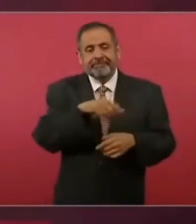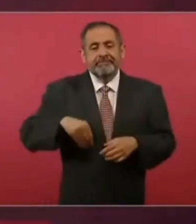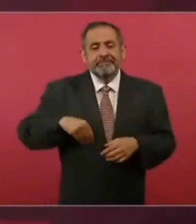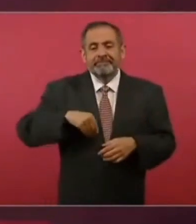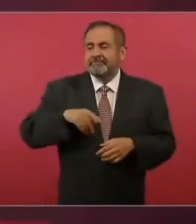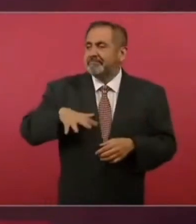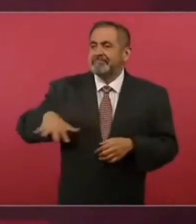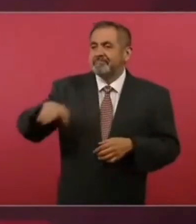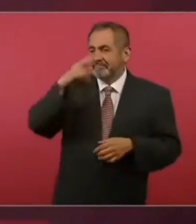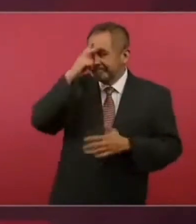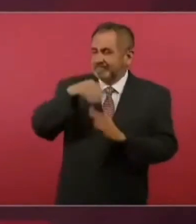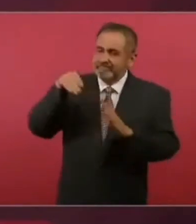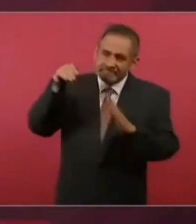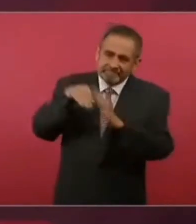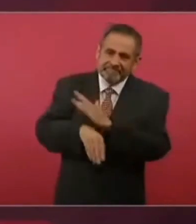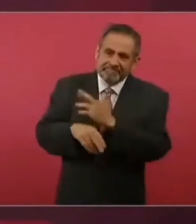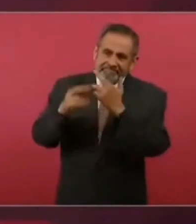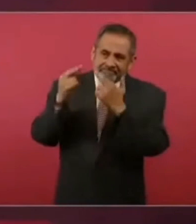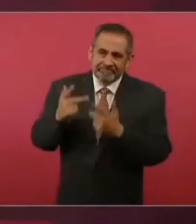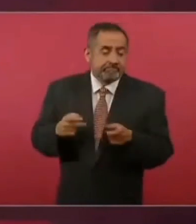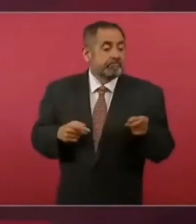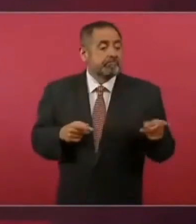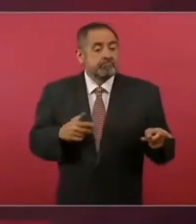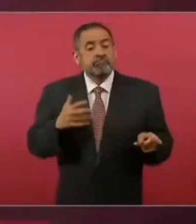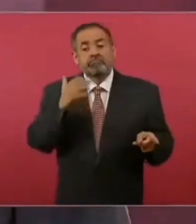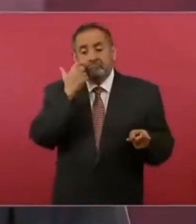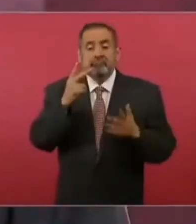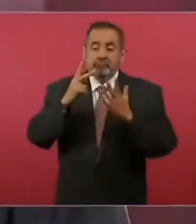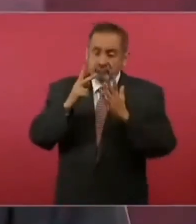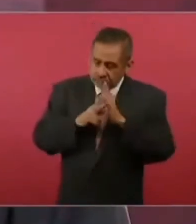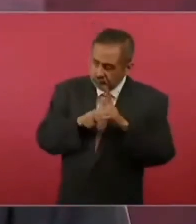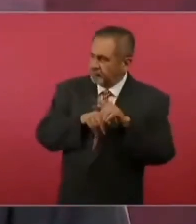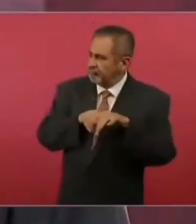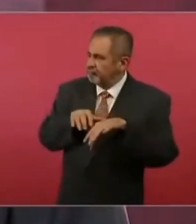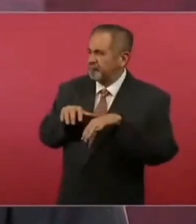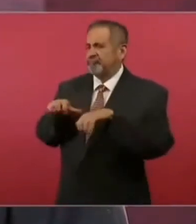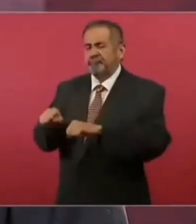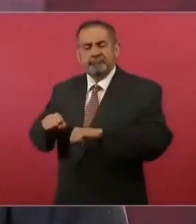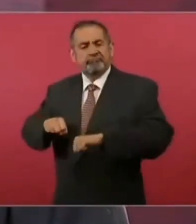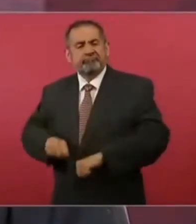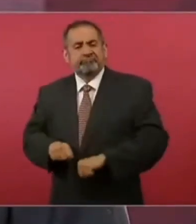México, quieren regresar por sus fueros.